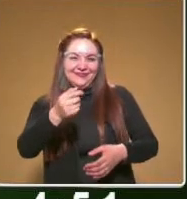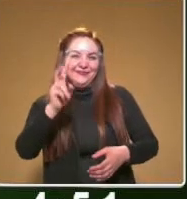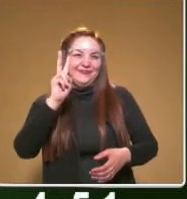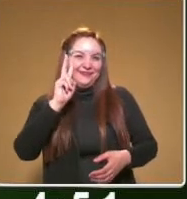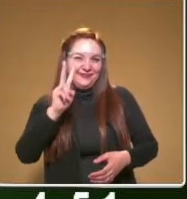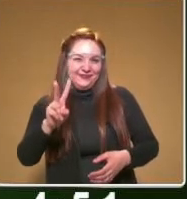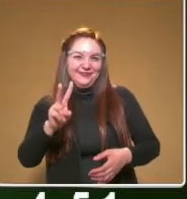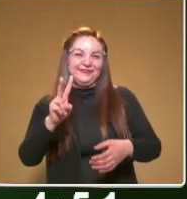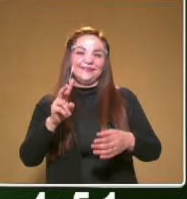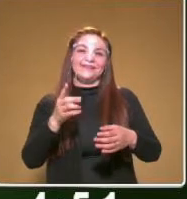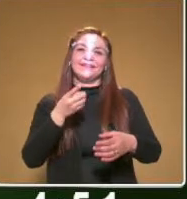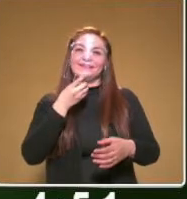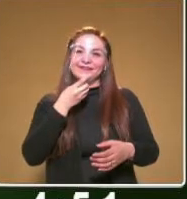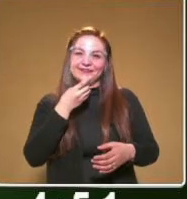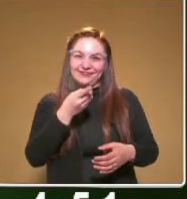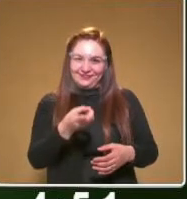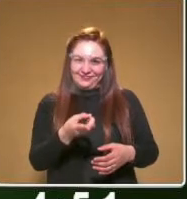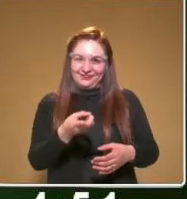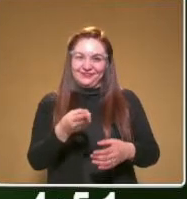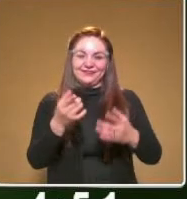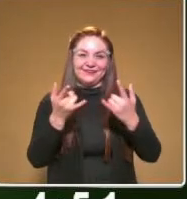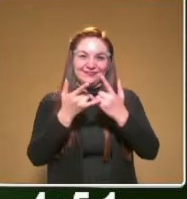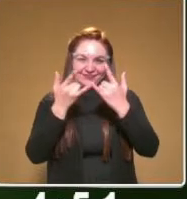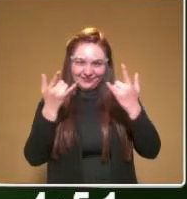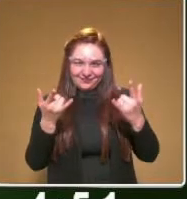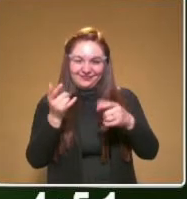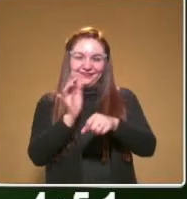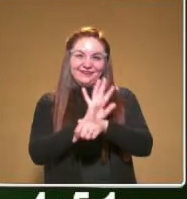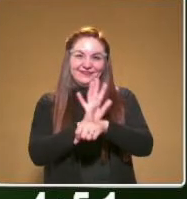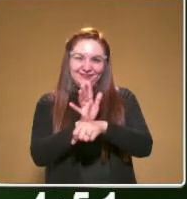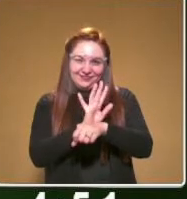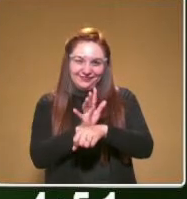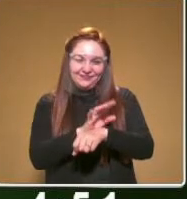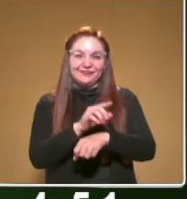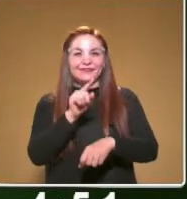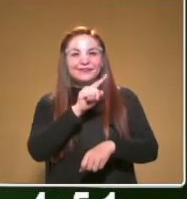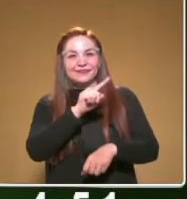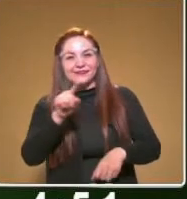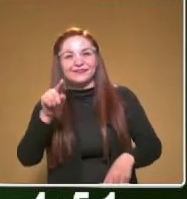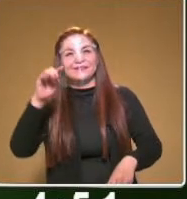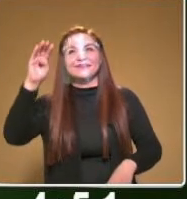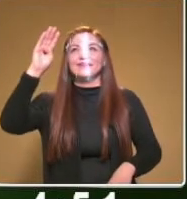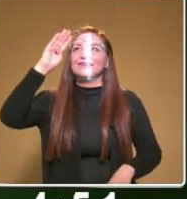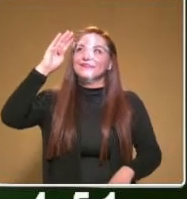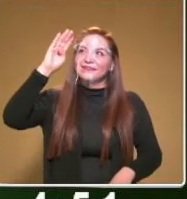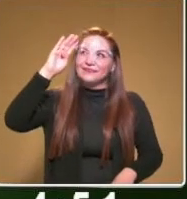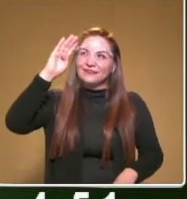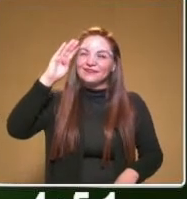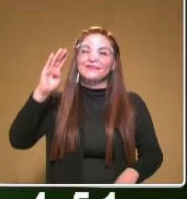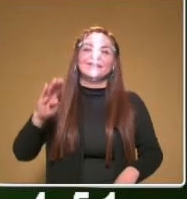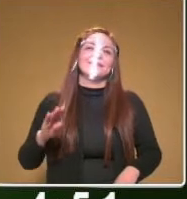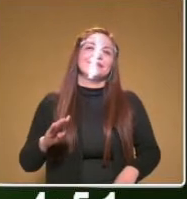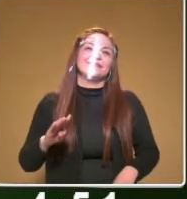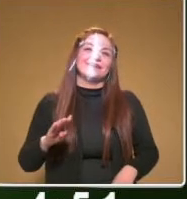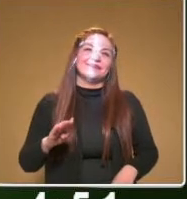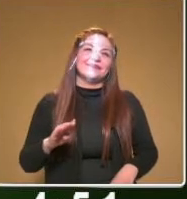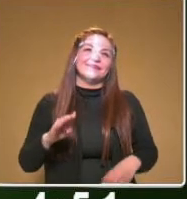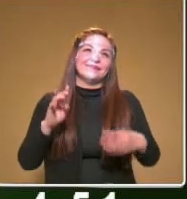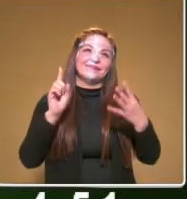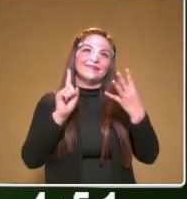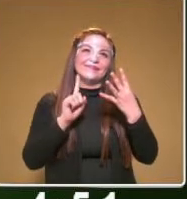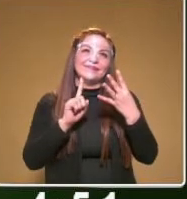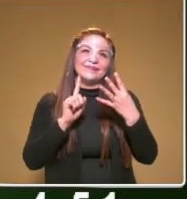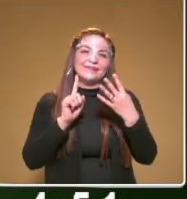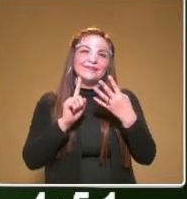yo les voy comentando de esto, maestra, con lo poquito, ¿usted qué piensa que puede tener las cualidades de